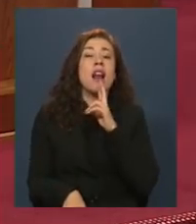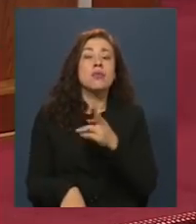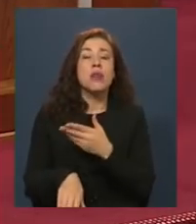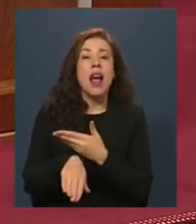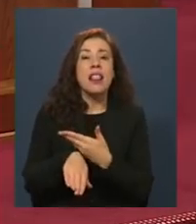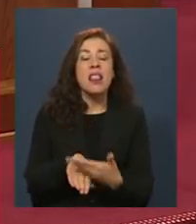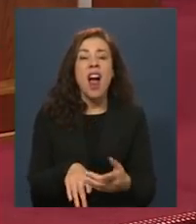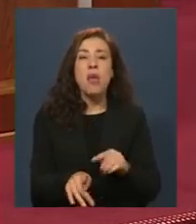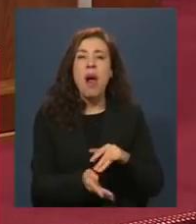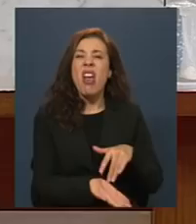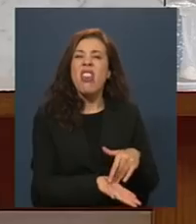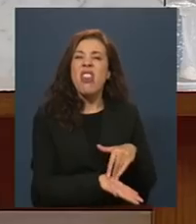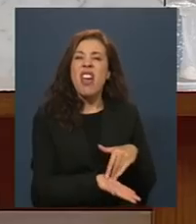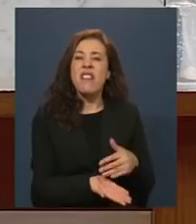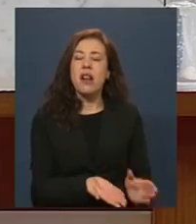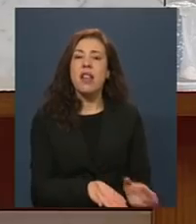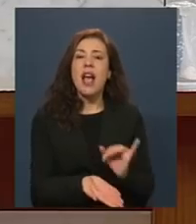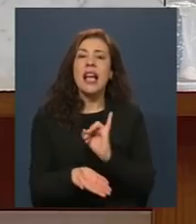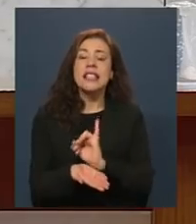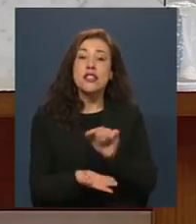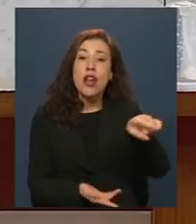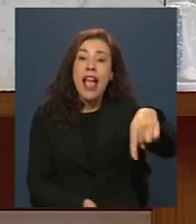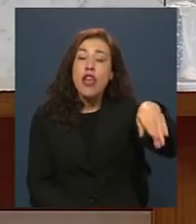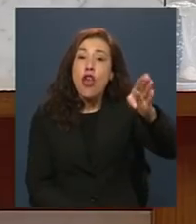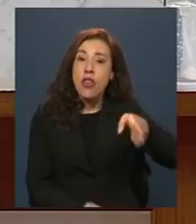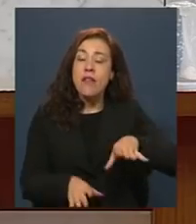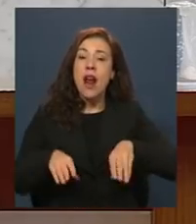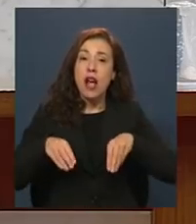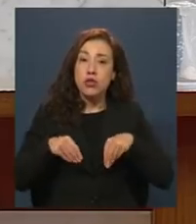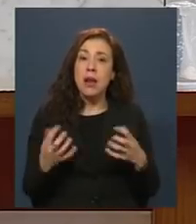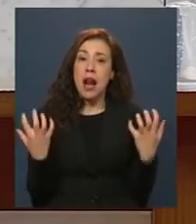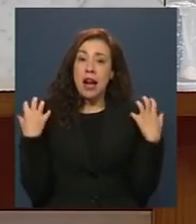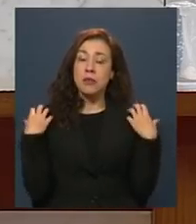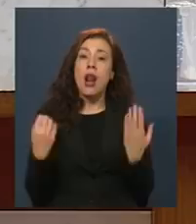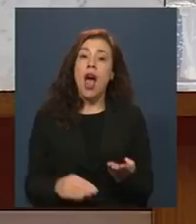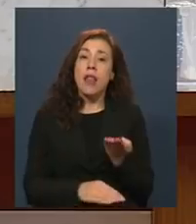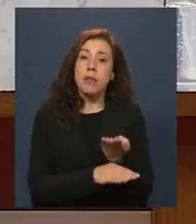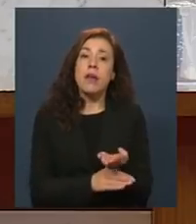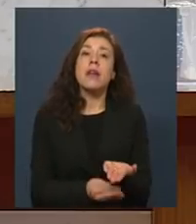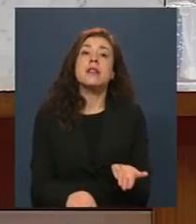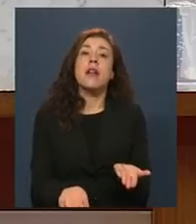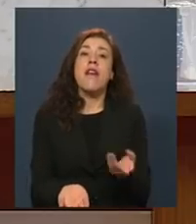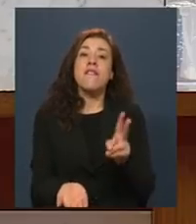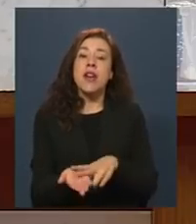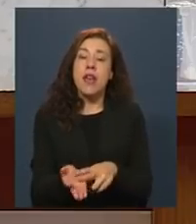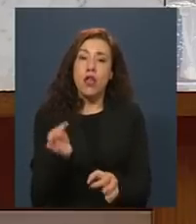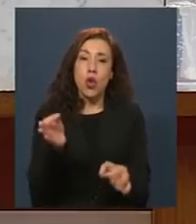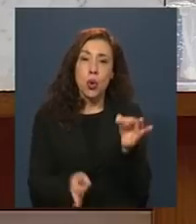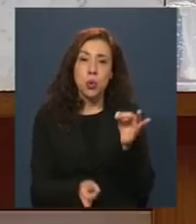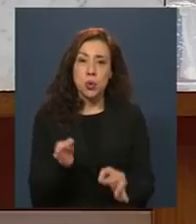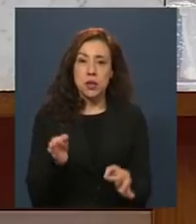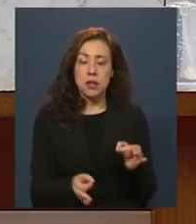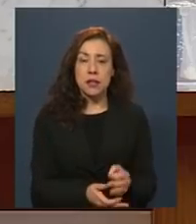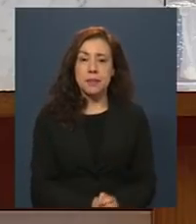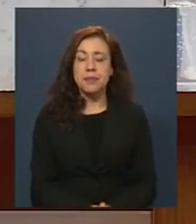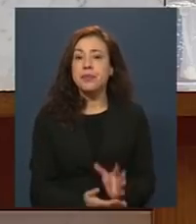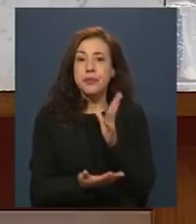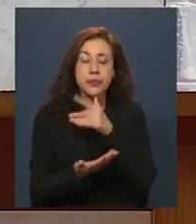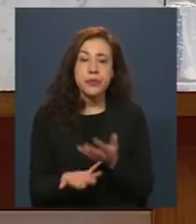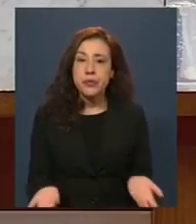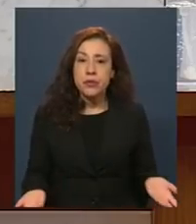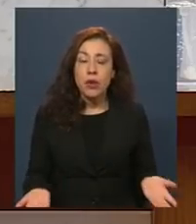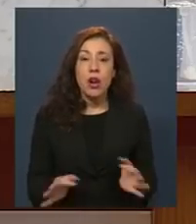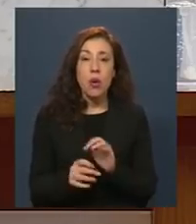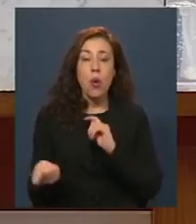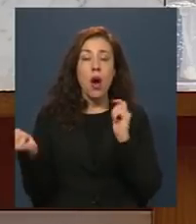y débil de las instituciones llamadas a hacerse cargo de la demanda de verdad y justicia. No existe un